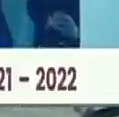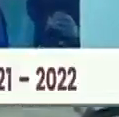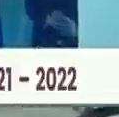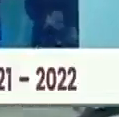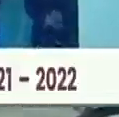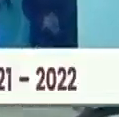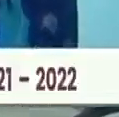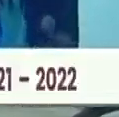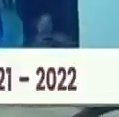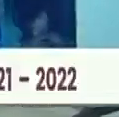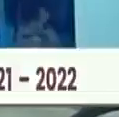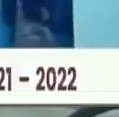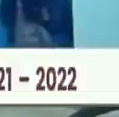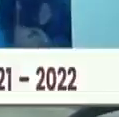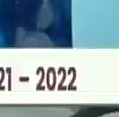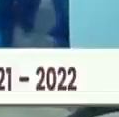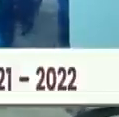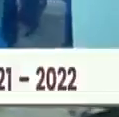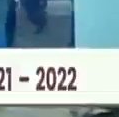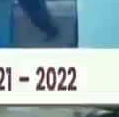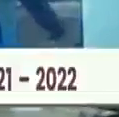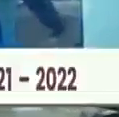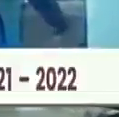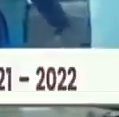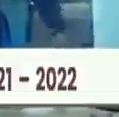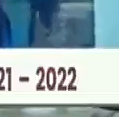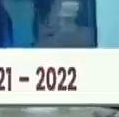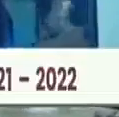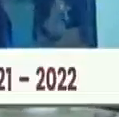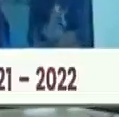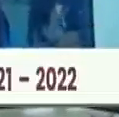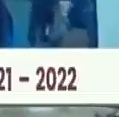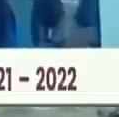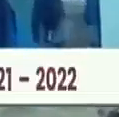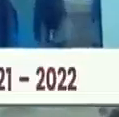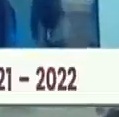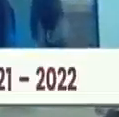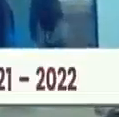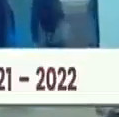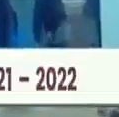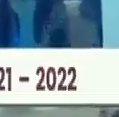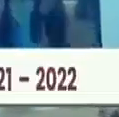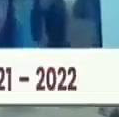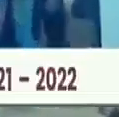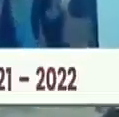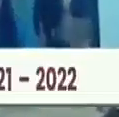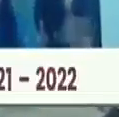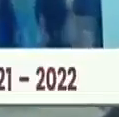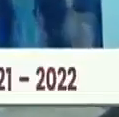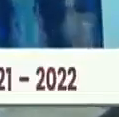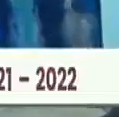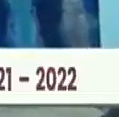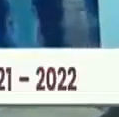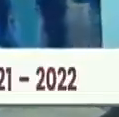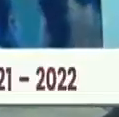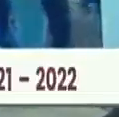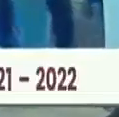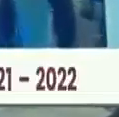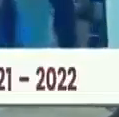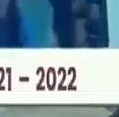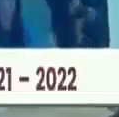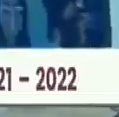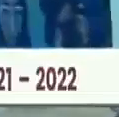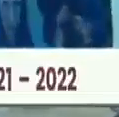manos. No toca la pantalla, okay. Es agarrarla virtualmente, ajá. Vamos a ver. La más. Hice un